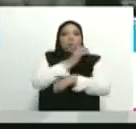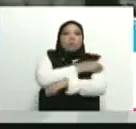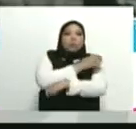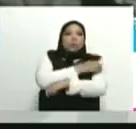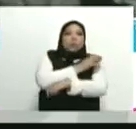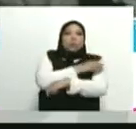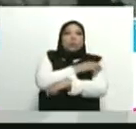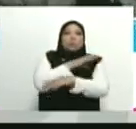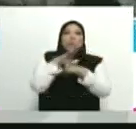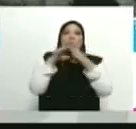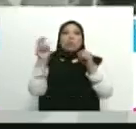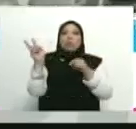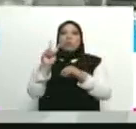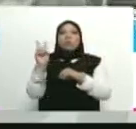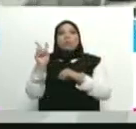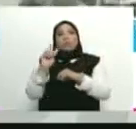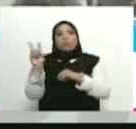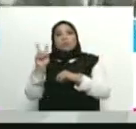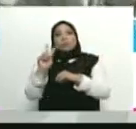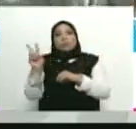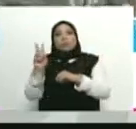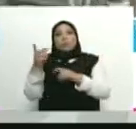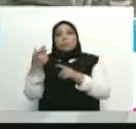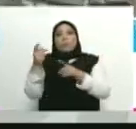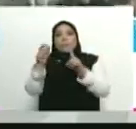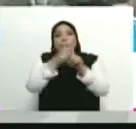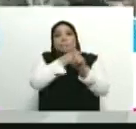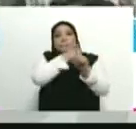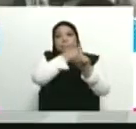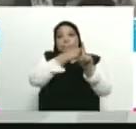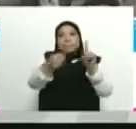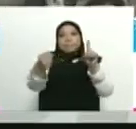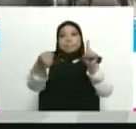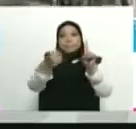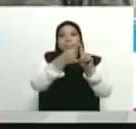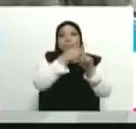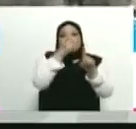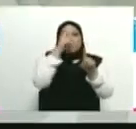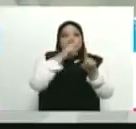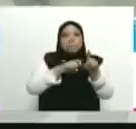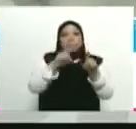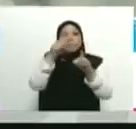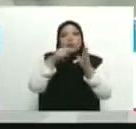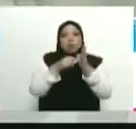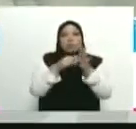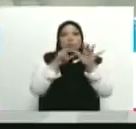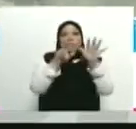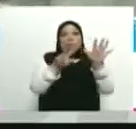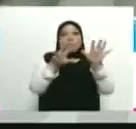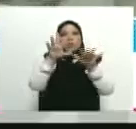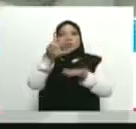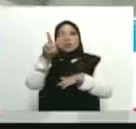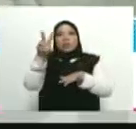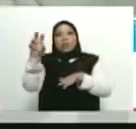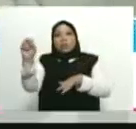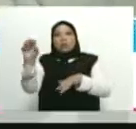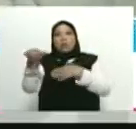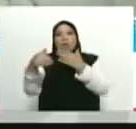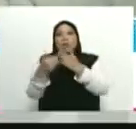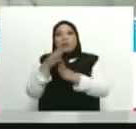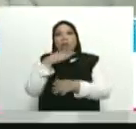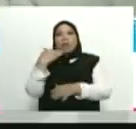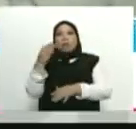y consternó al país. Lo habían torturado una vez más, ya en el año 70 lo habían capturado y lo habían torturado casi hasta la